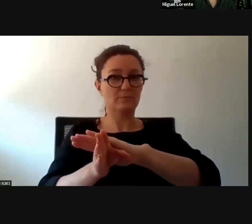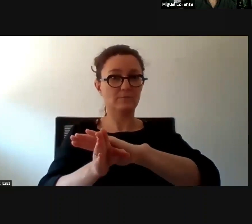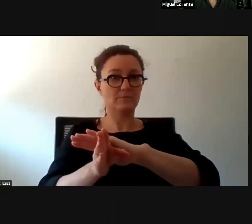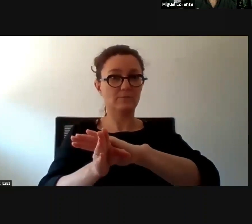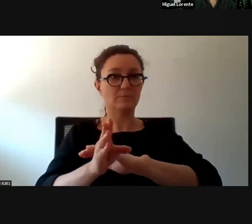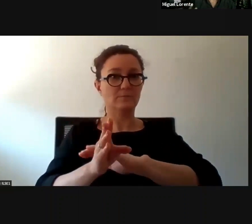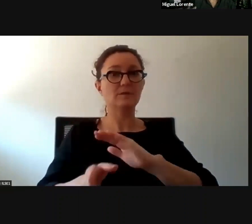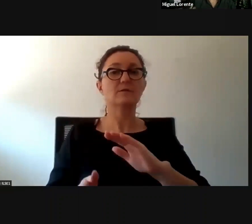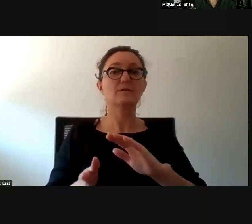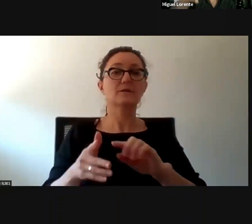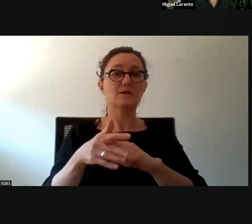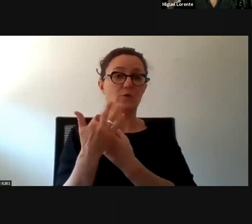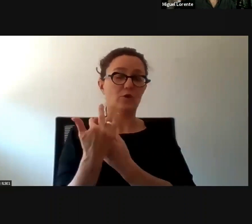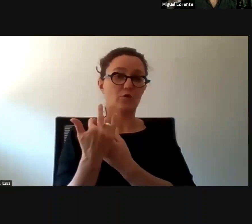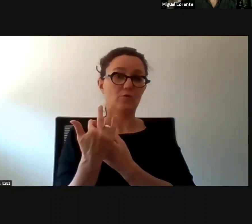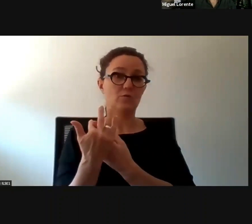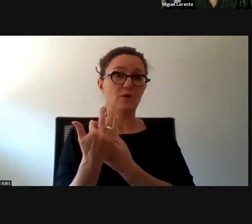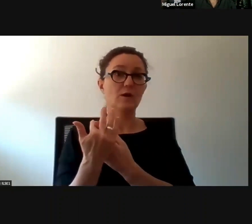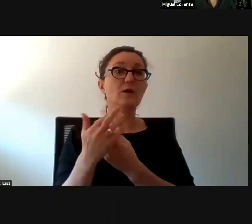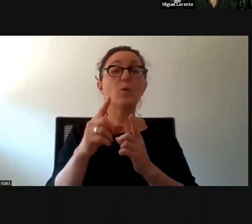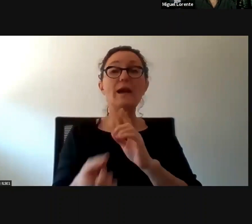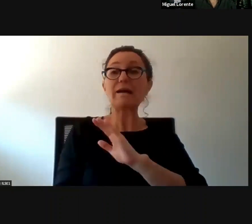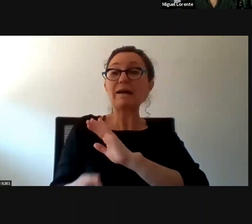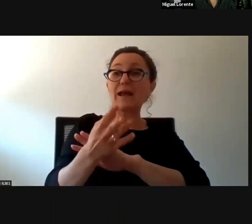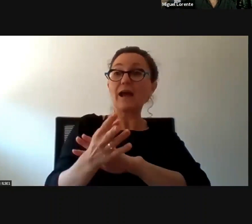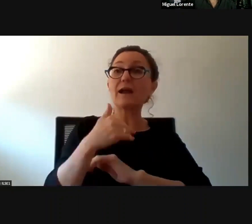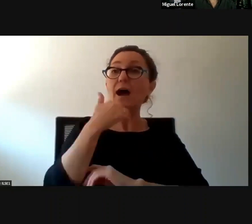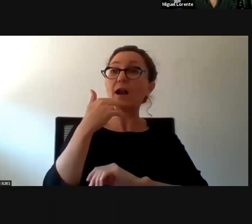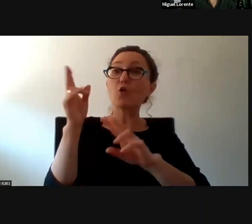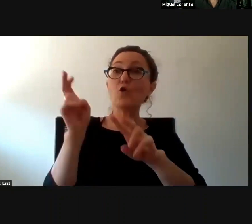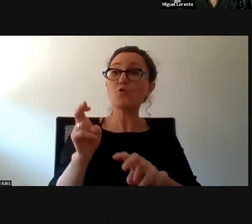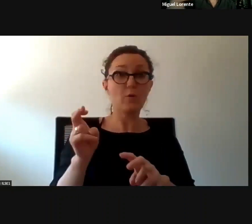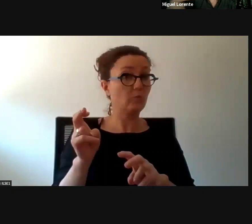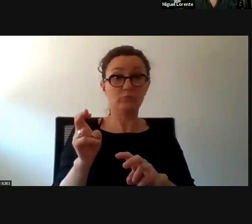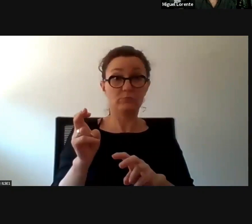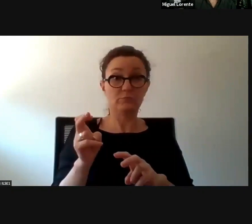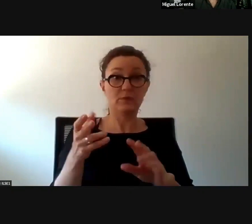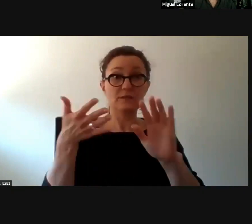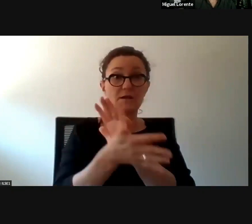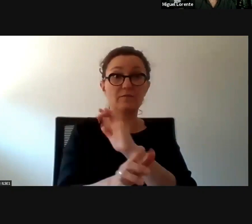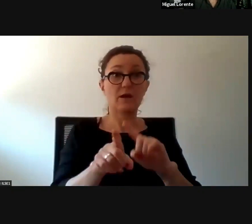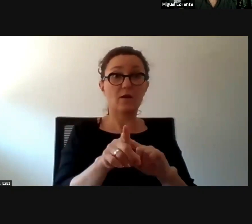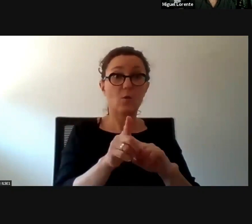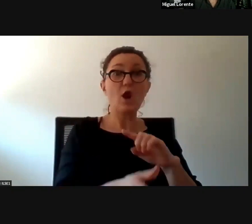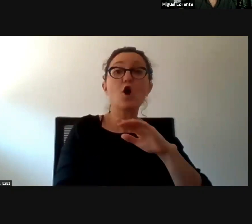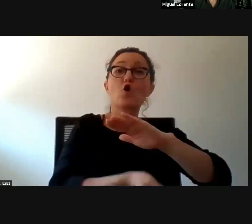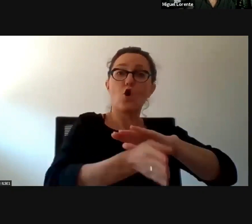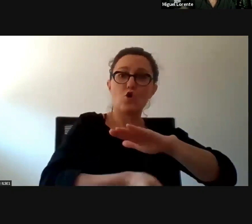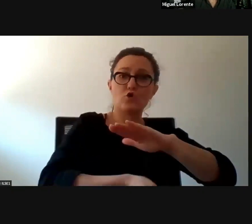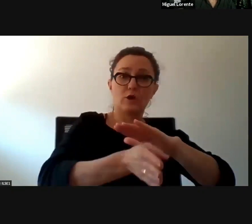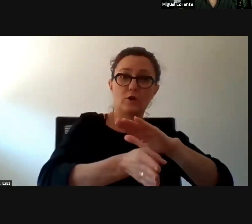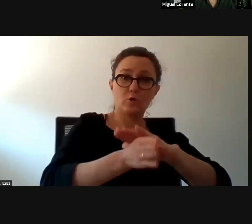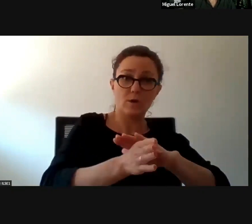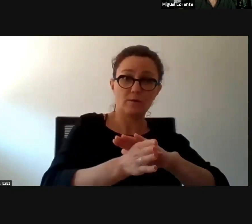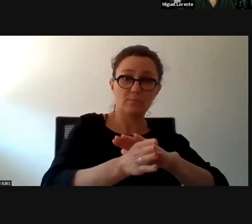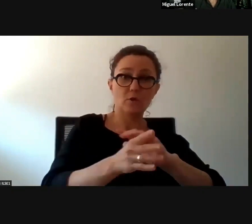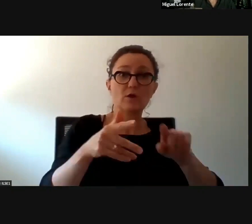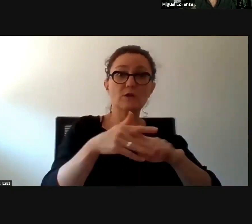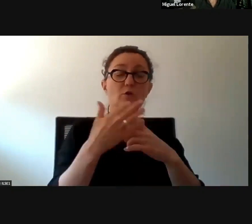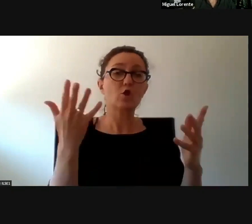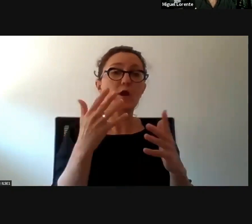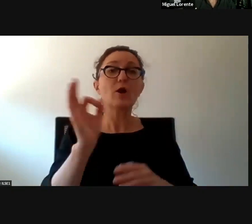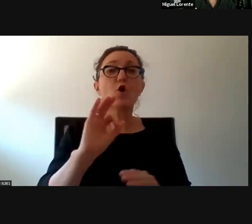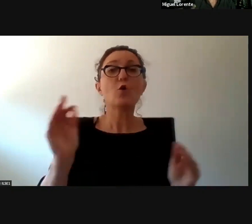sino mantener la existente. Y eso se puede hacer con una violencia física directa, con una agresión grave o con un micromachismo. No hay